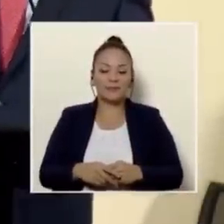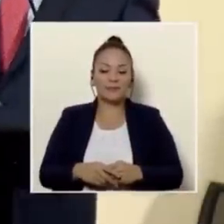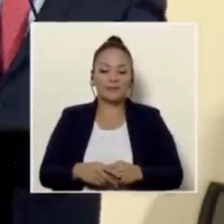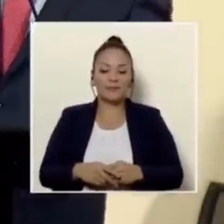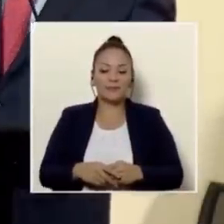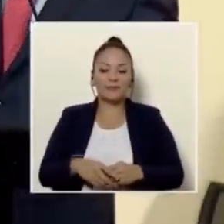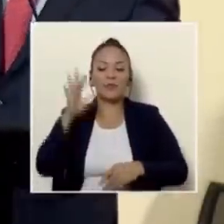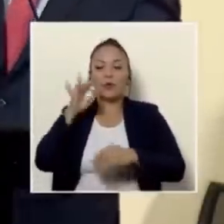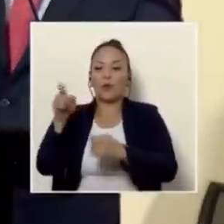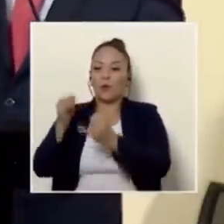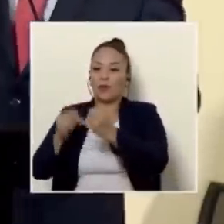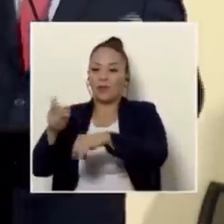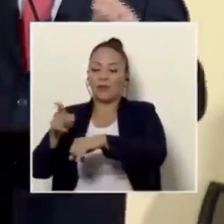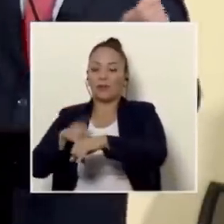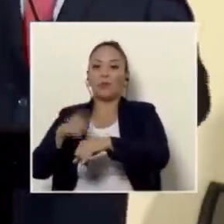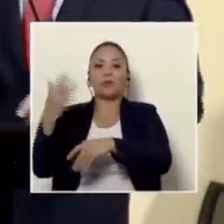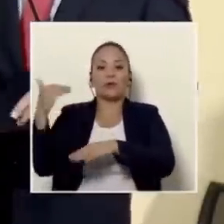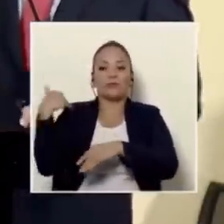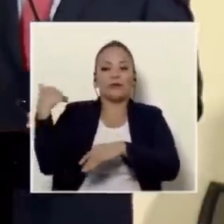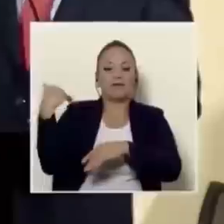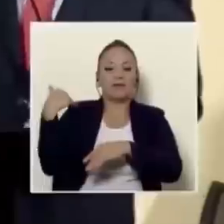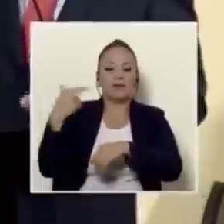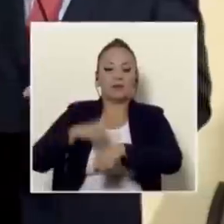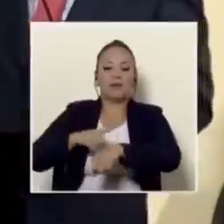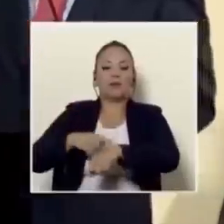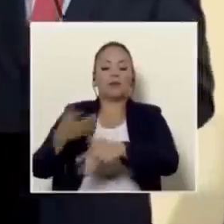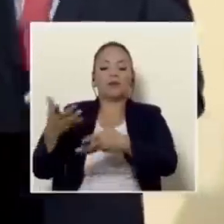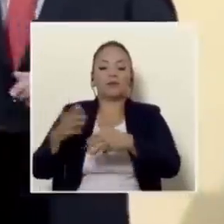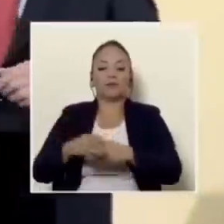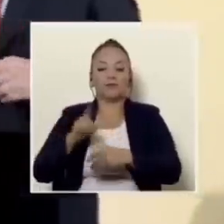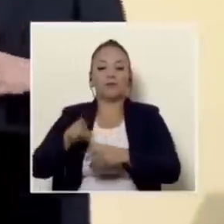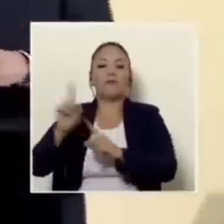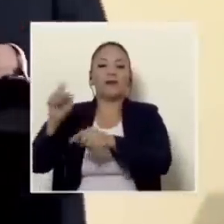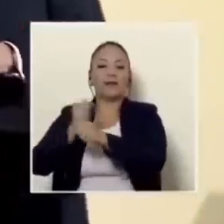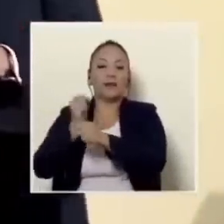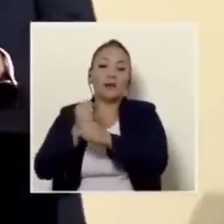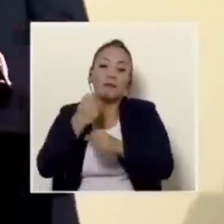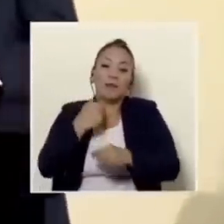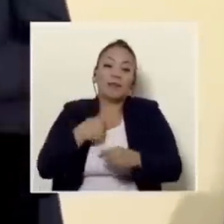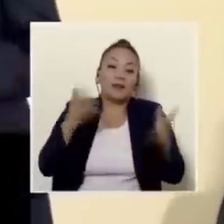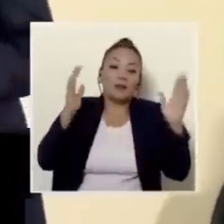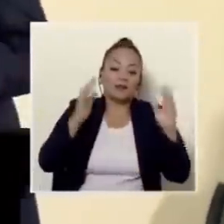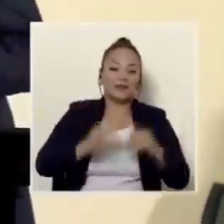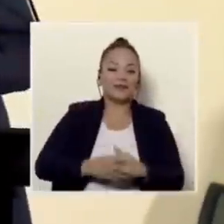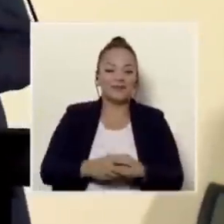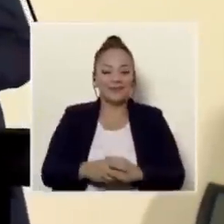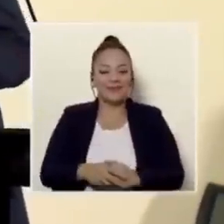Esta, yo creo que es la última, porque ya me están haciendo señas de allá atrás que tiene que trabajar, usted me dice.